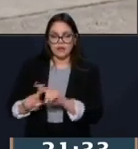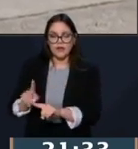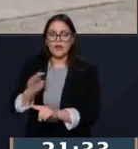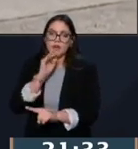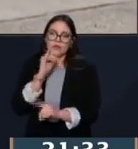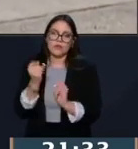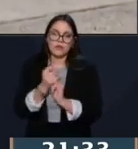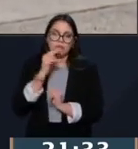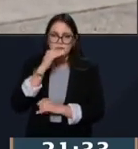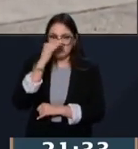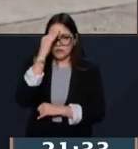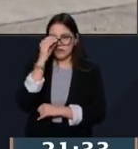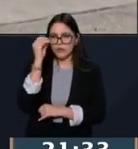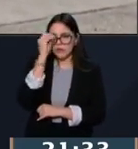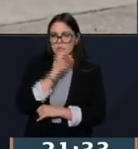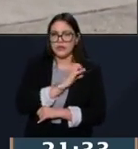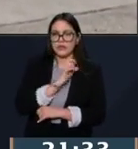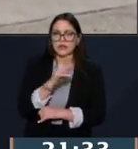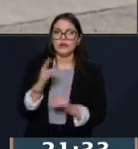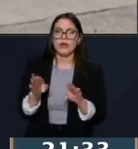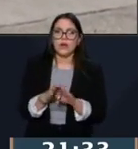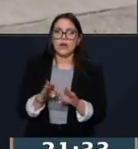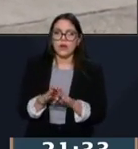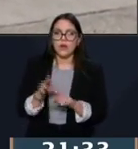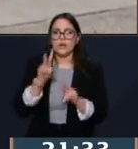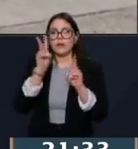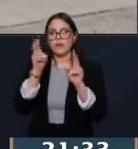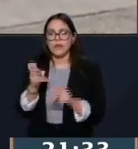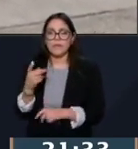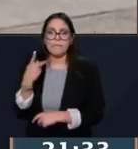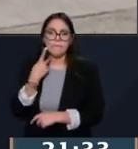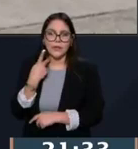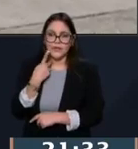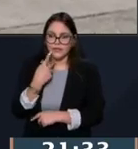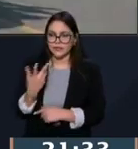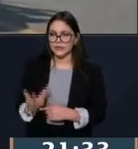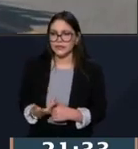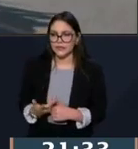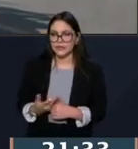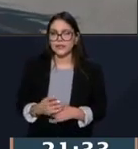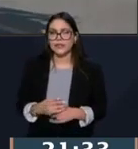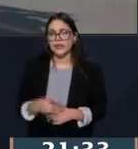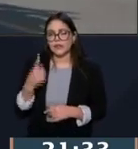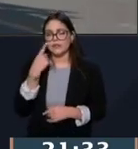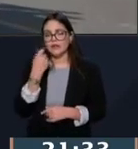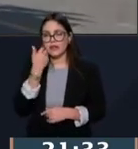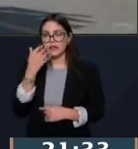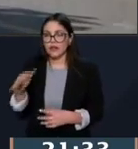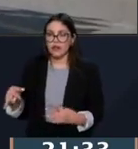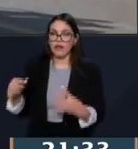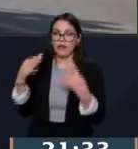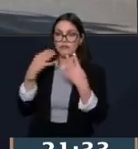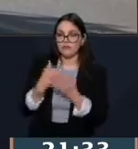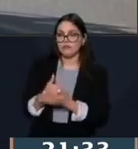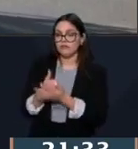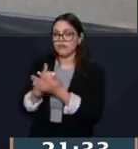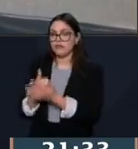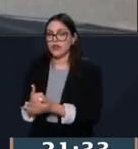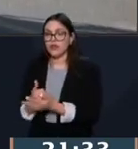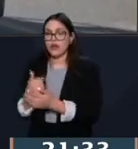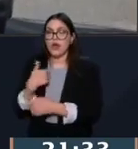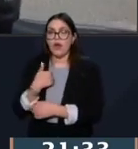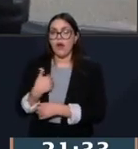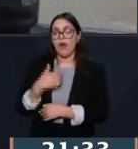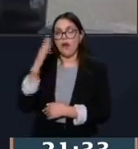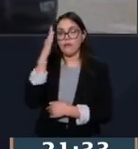tema digamos, el golpeteo político, el interés de ganar reflectores o de ganar la